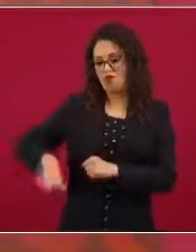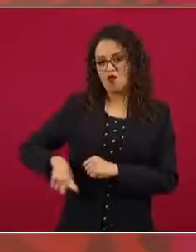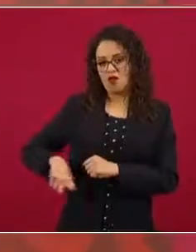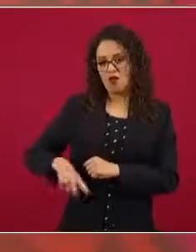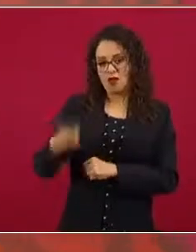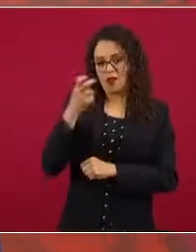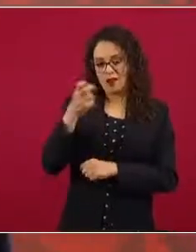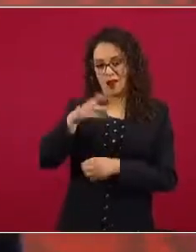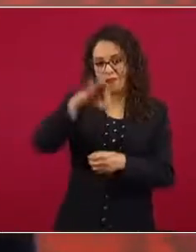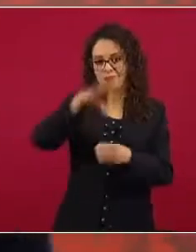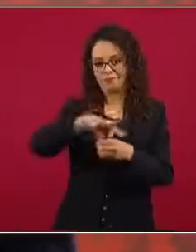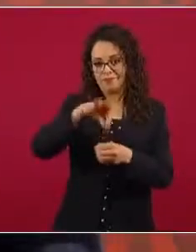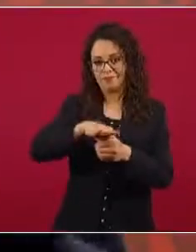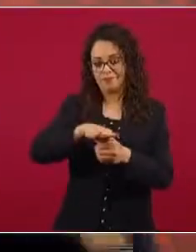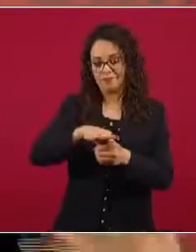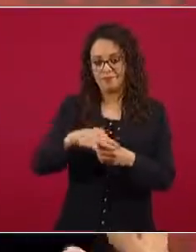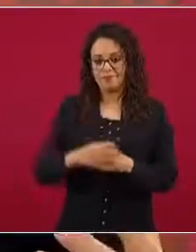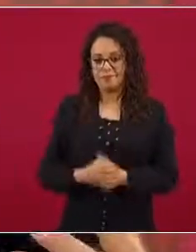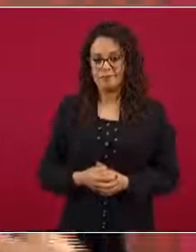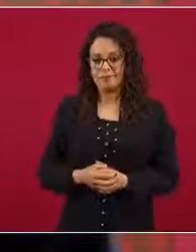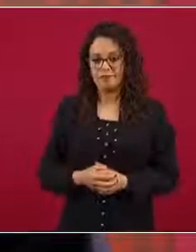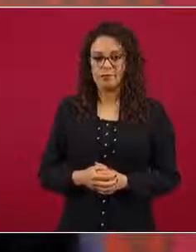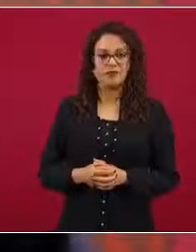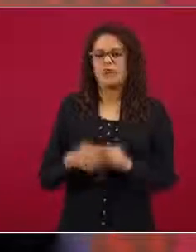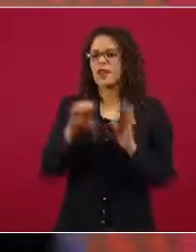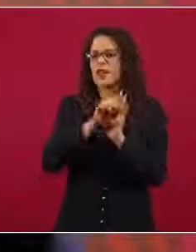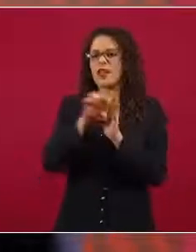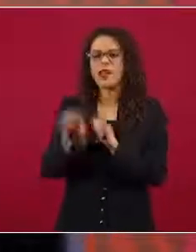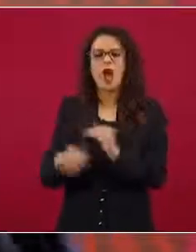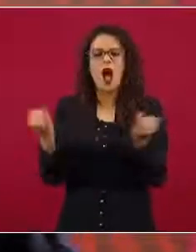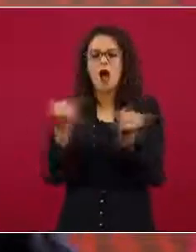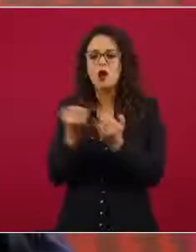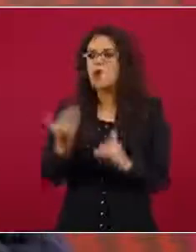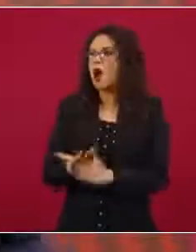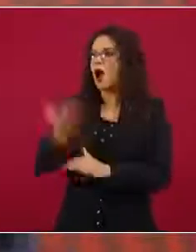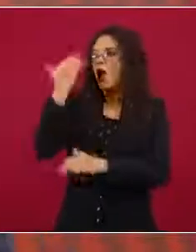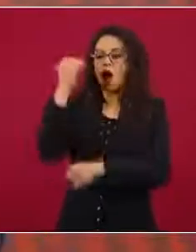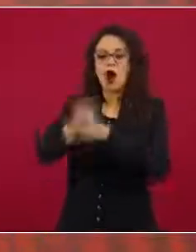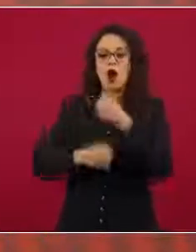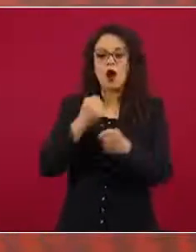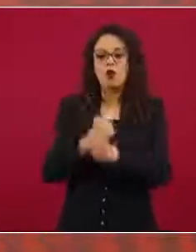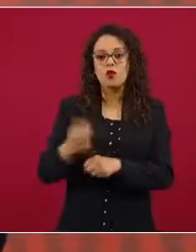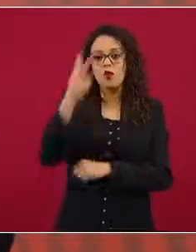si se hubiesen puesto de acuerdo, como hubo en el 2006, que todo el gobierno